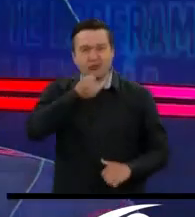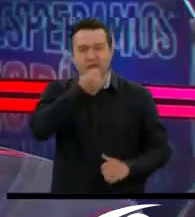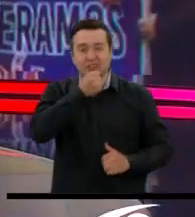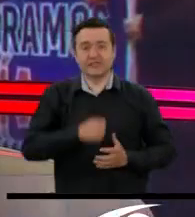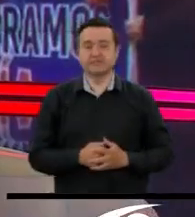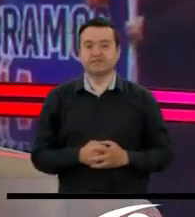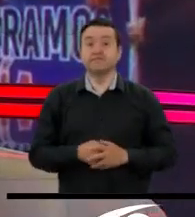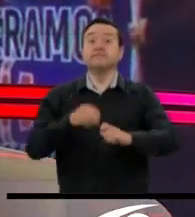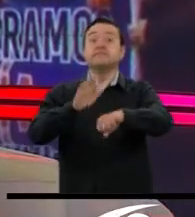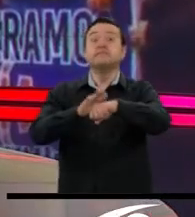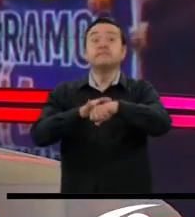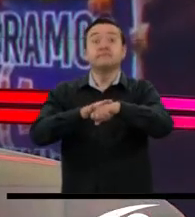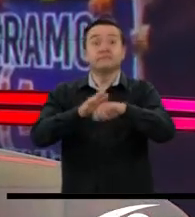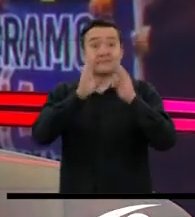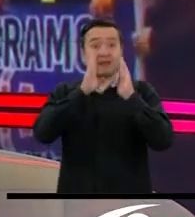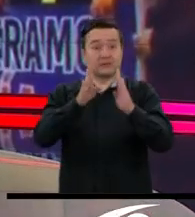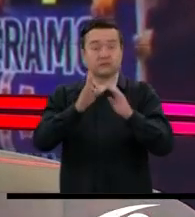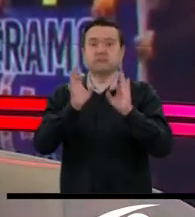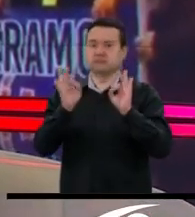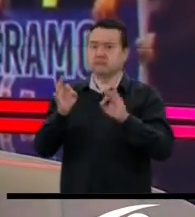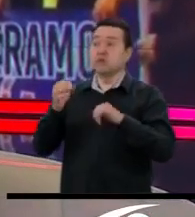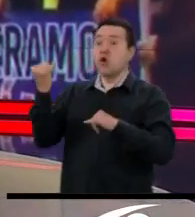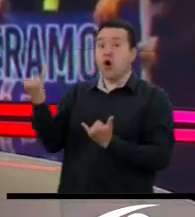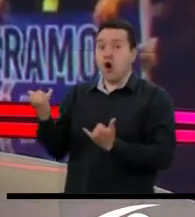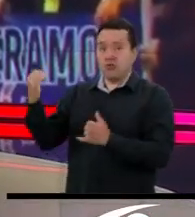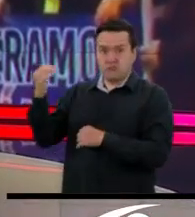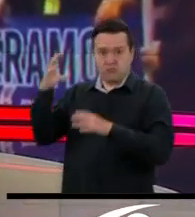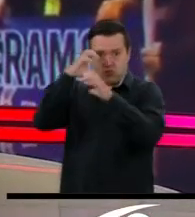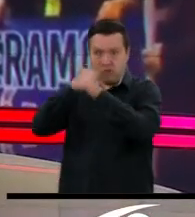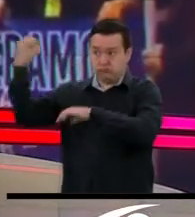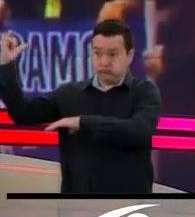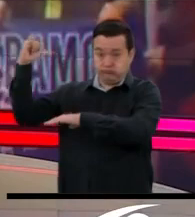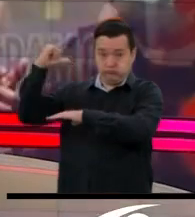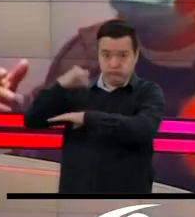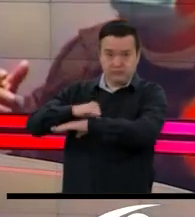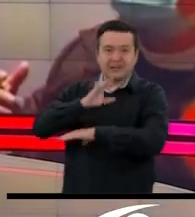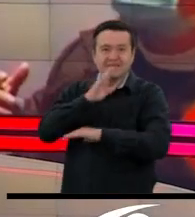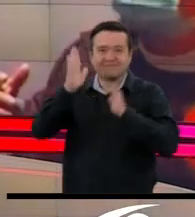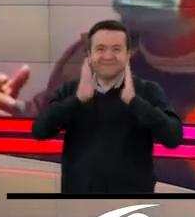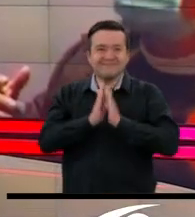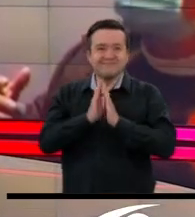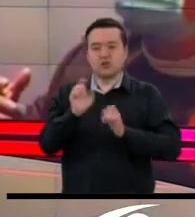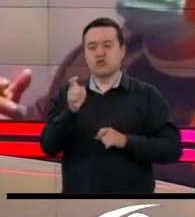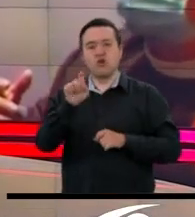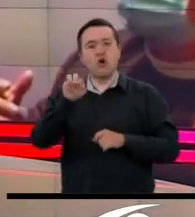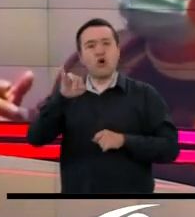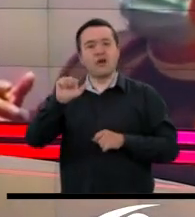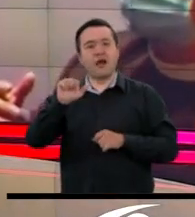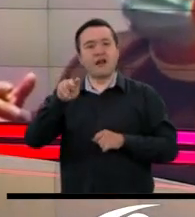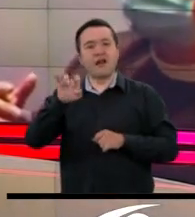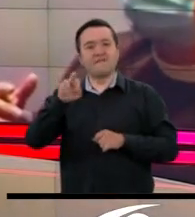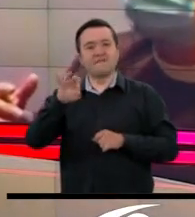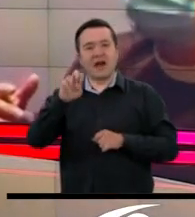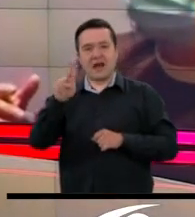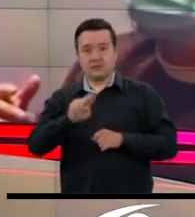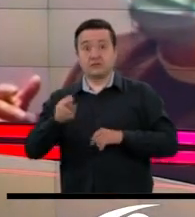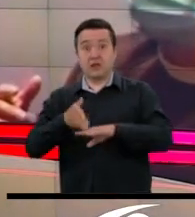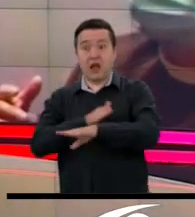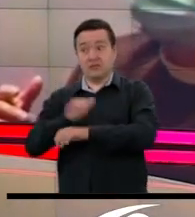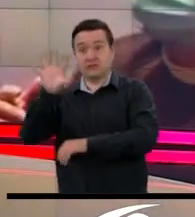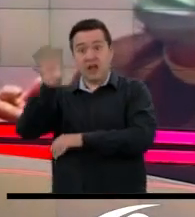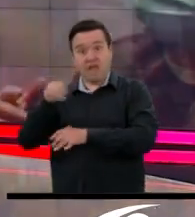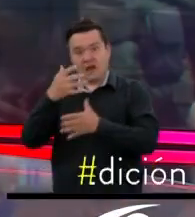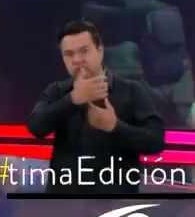Atención, que esta noche llegó al país la monja colombiana Gloria Narváez, quien estuvo secuestrada en Malí durante más de 4 años por grupos